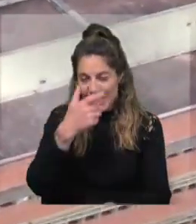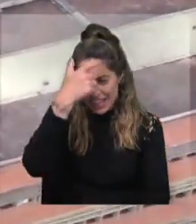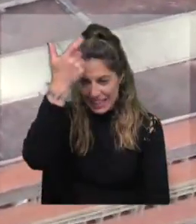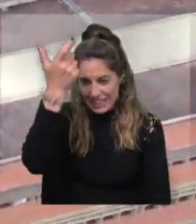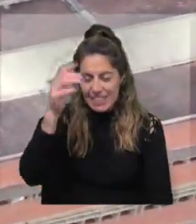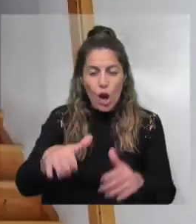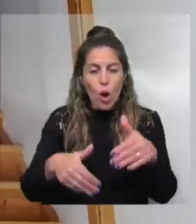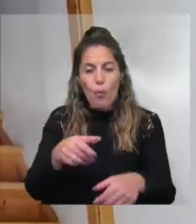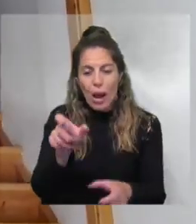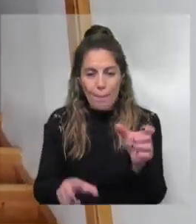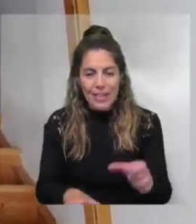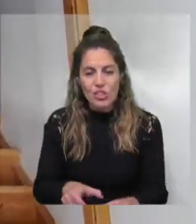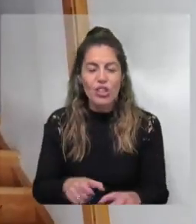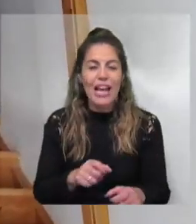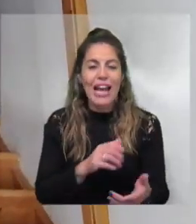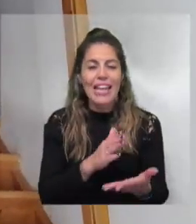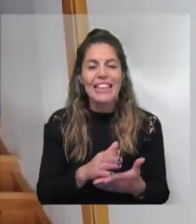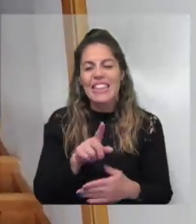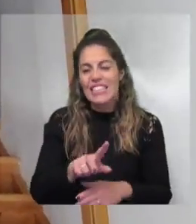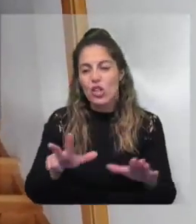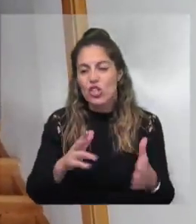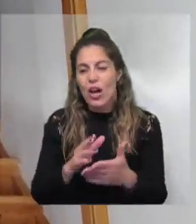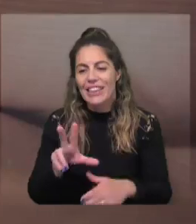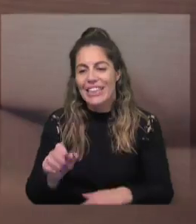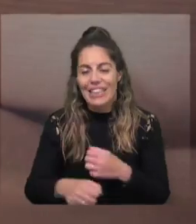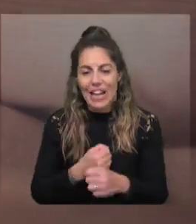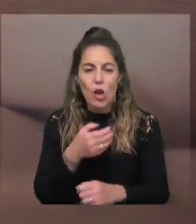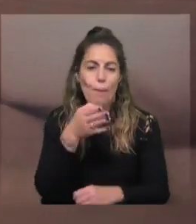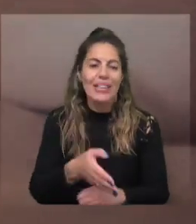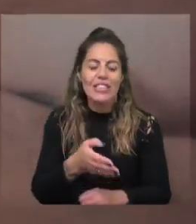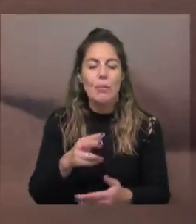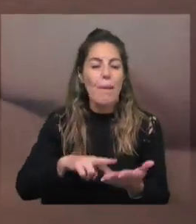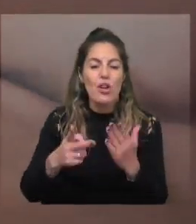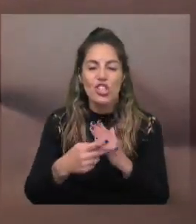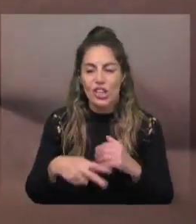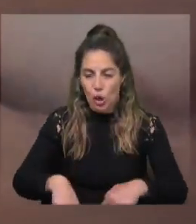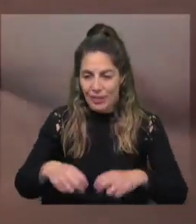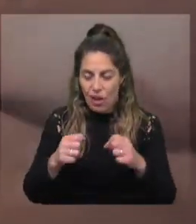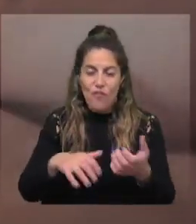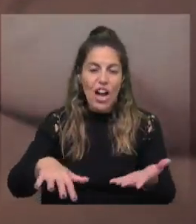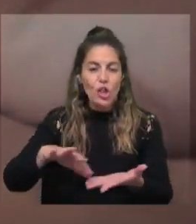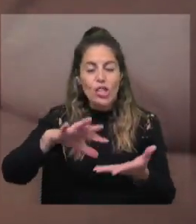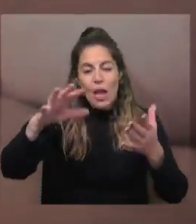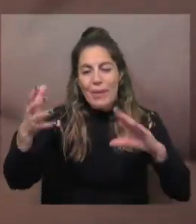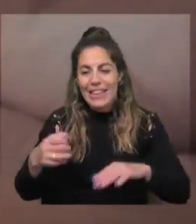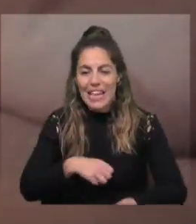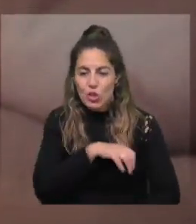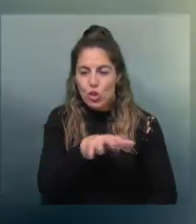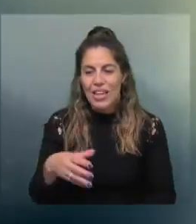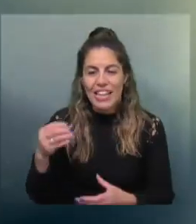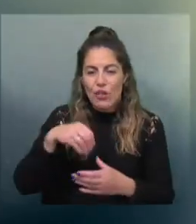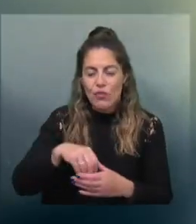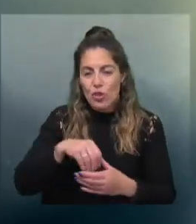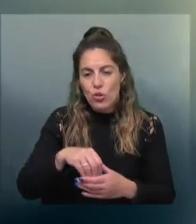convoca a personas de entre 18 y 30 años a participar en un proyecto de investigación sobre los factores ambientales y sociales que influyen en los